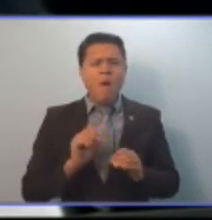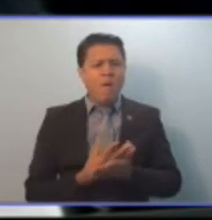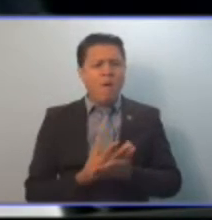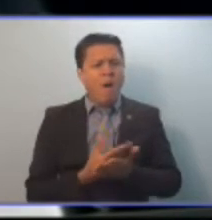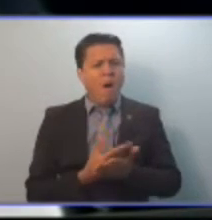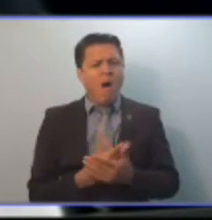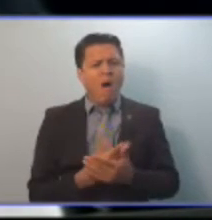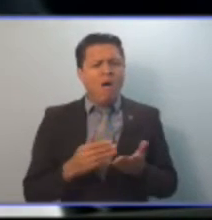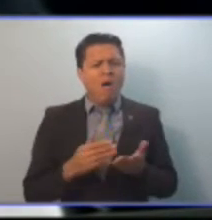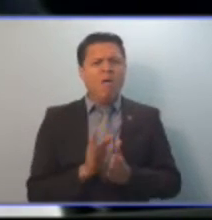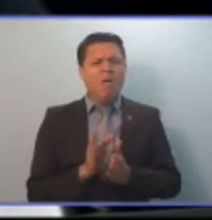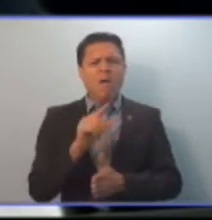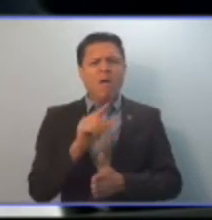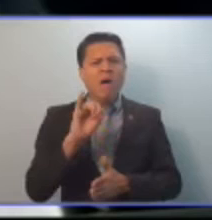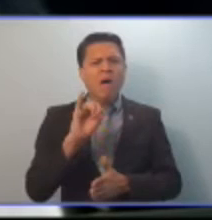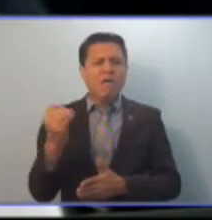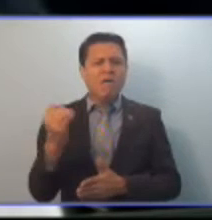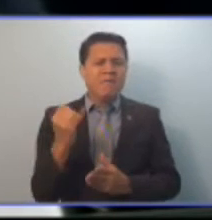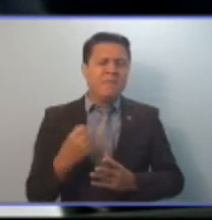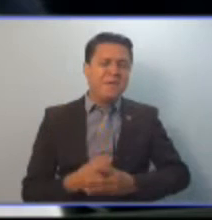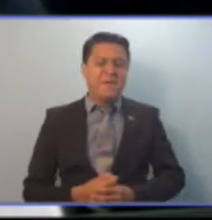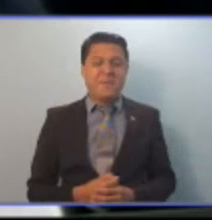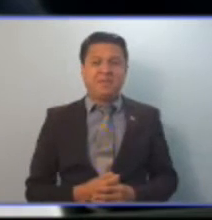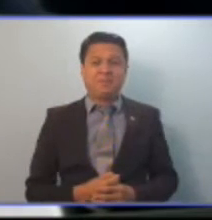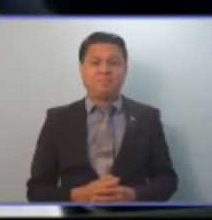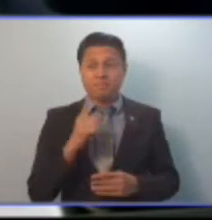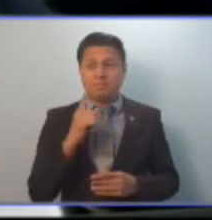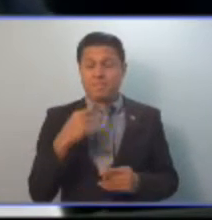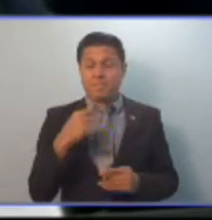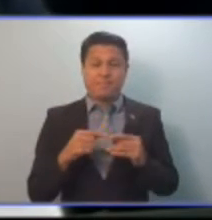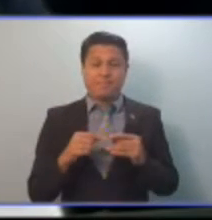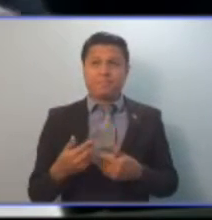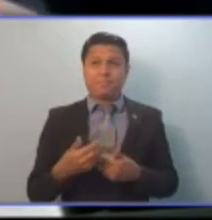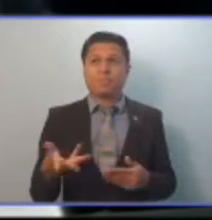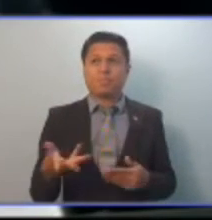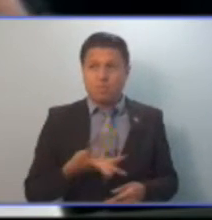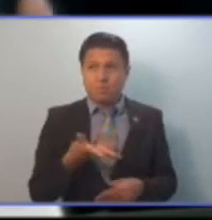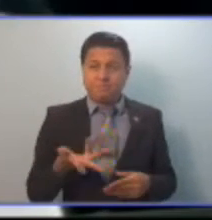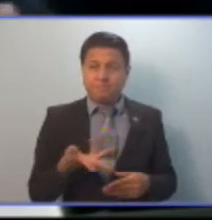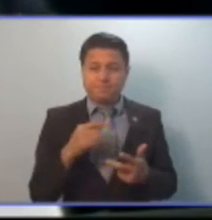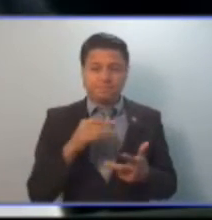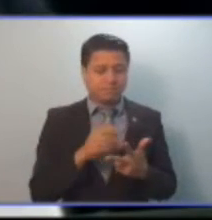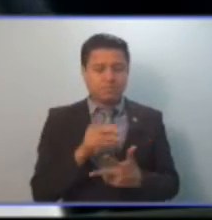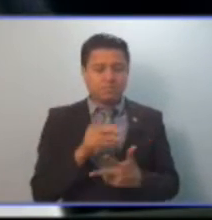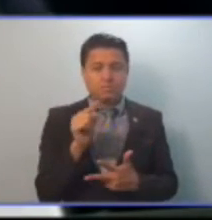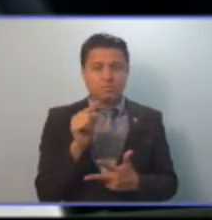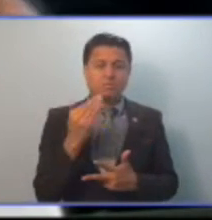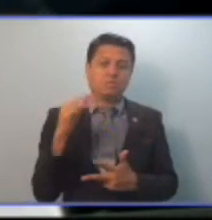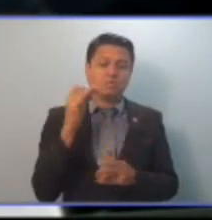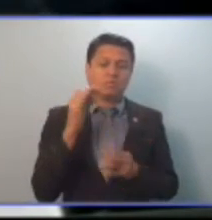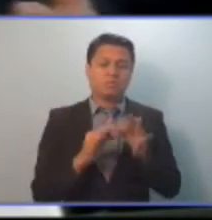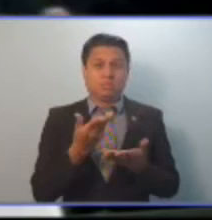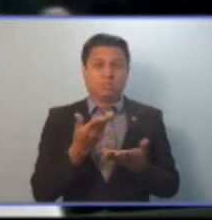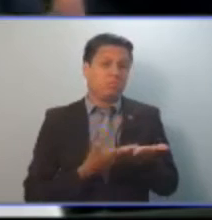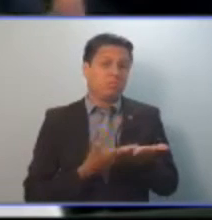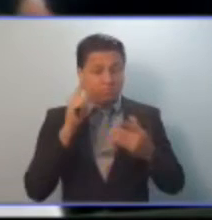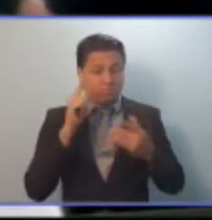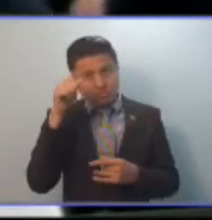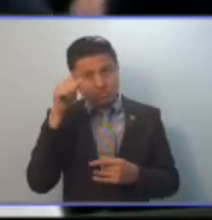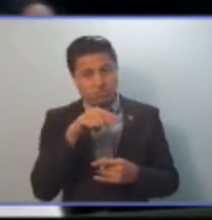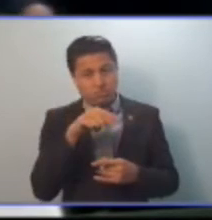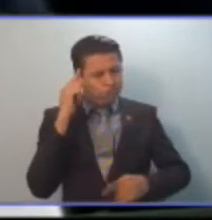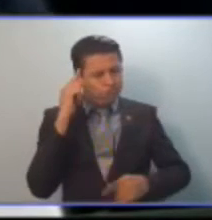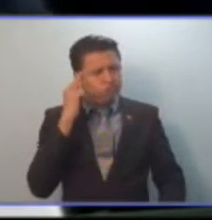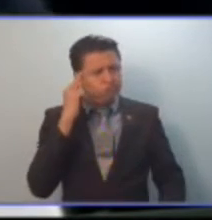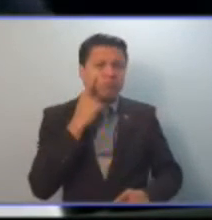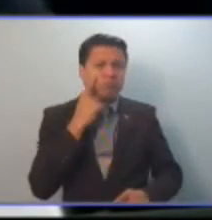la Corte Suprema de Justicia y para el órgano judicial. No sé si me podía abonar en alguna idea que usted